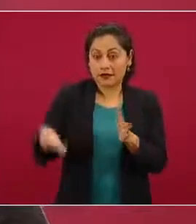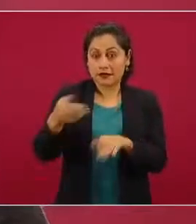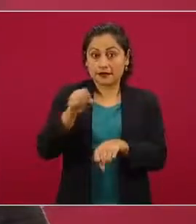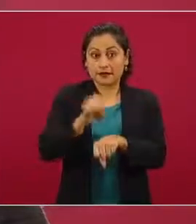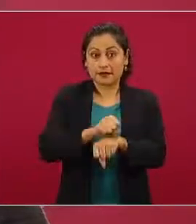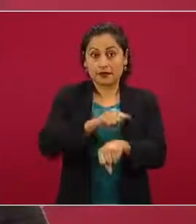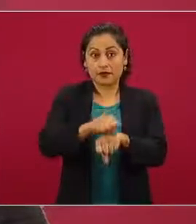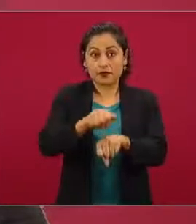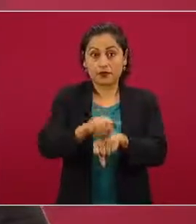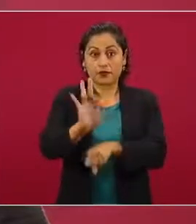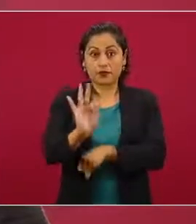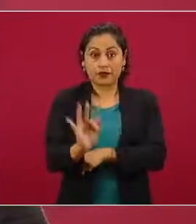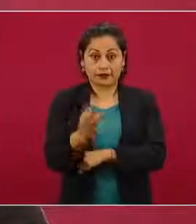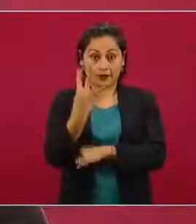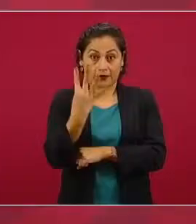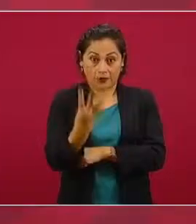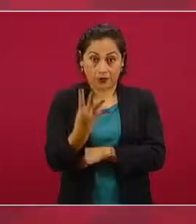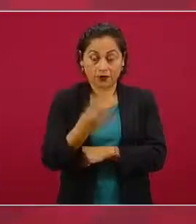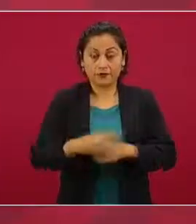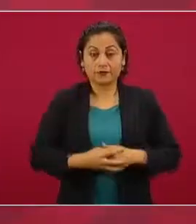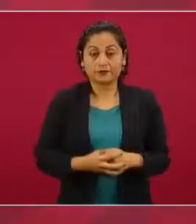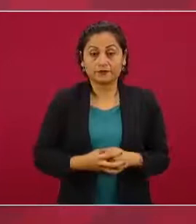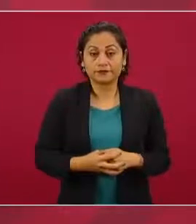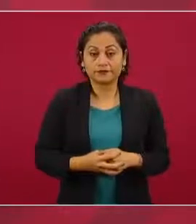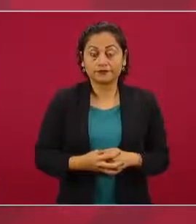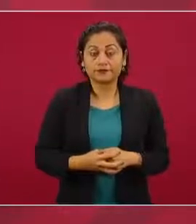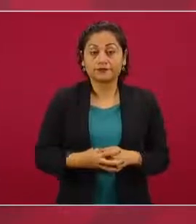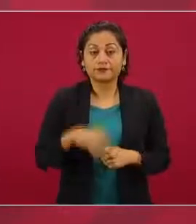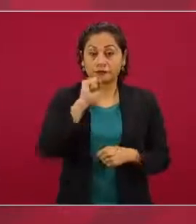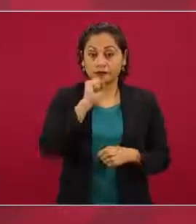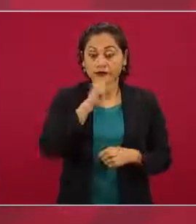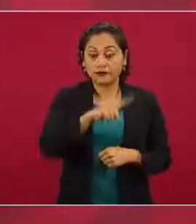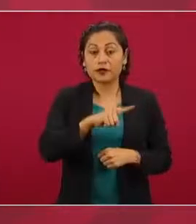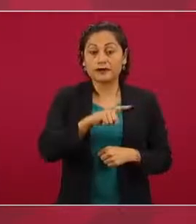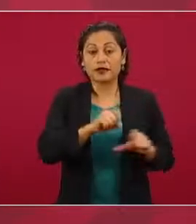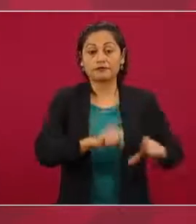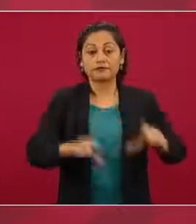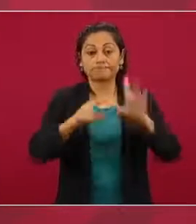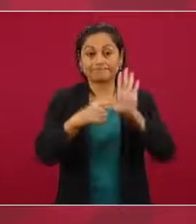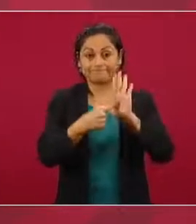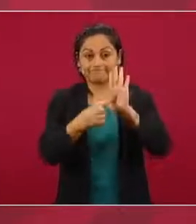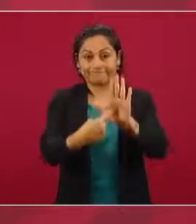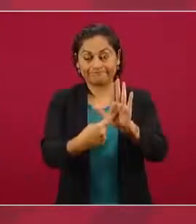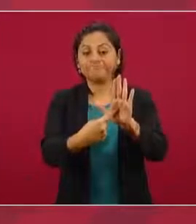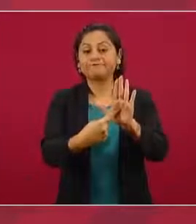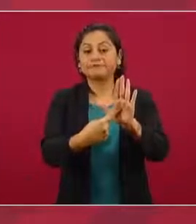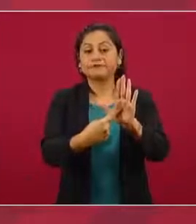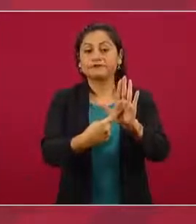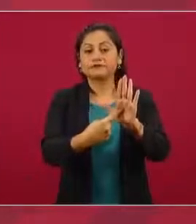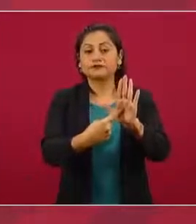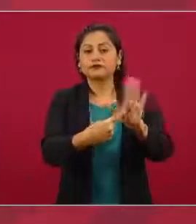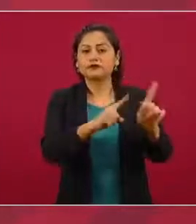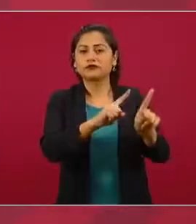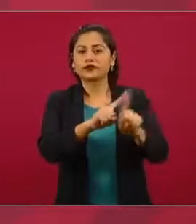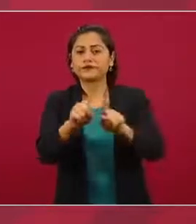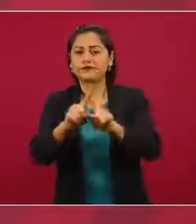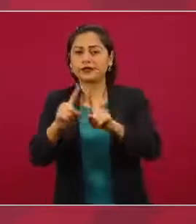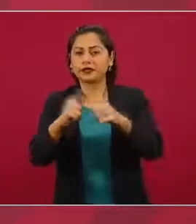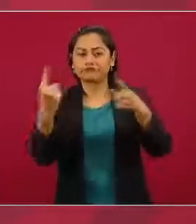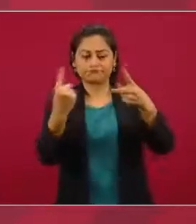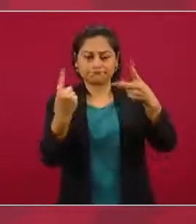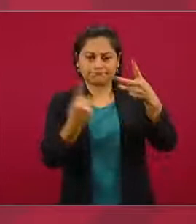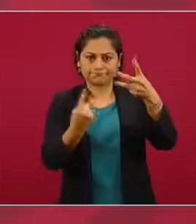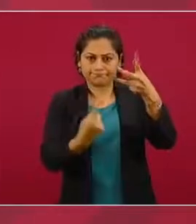44 de esta epidemia. Vamos a ver los principales indicadores que nos dan de principio una